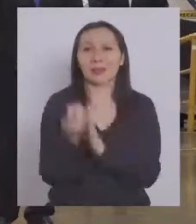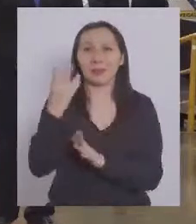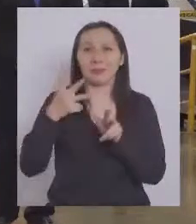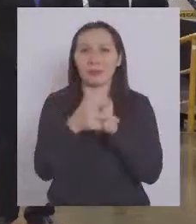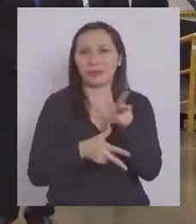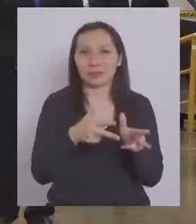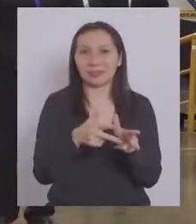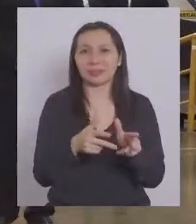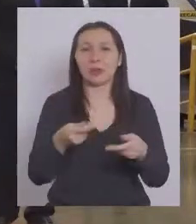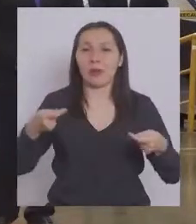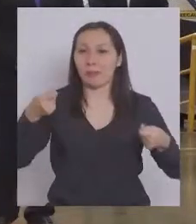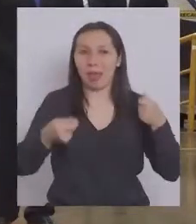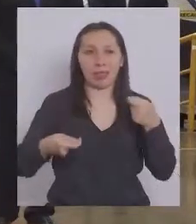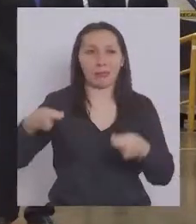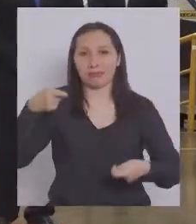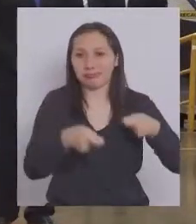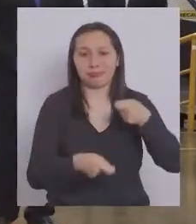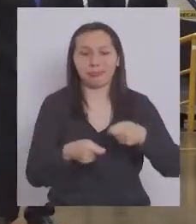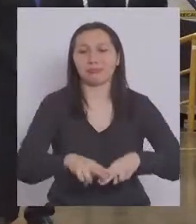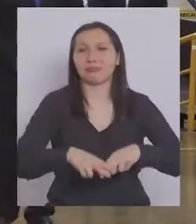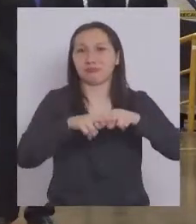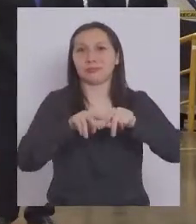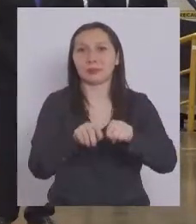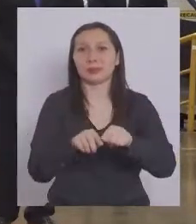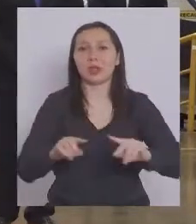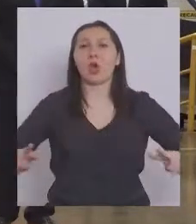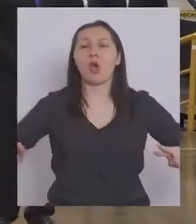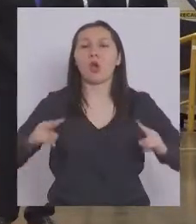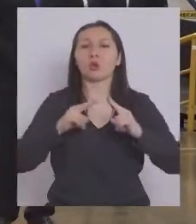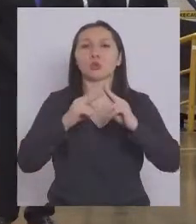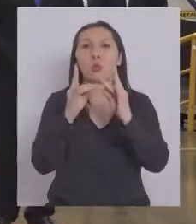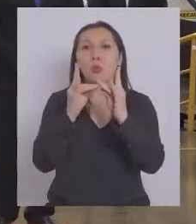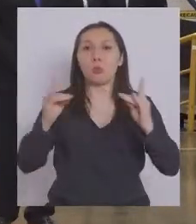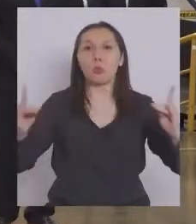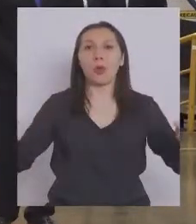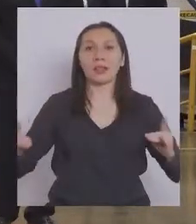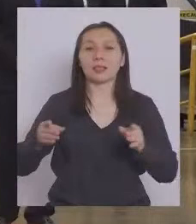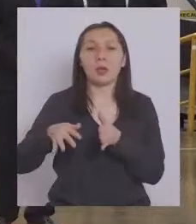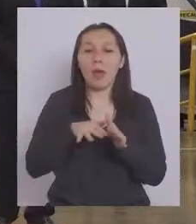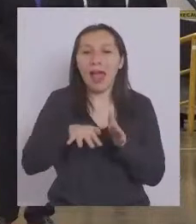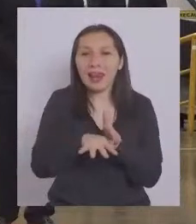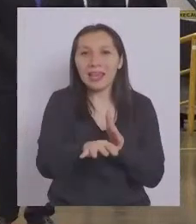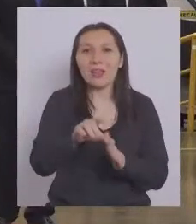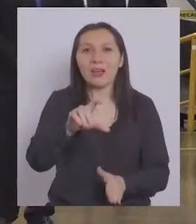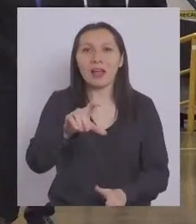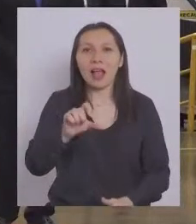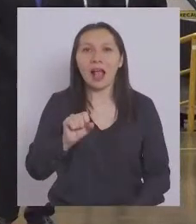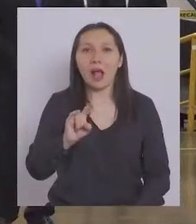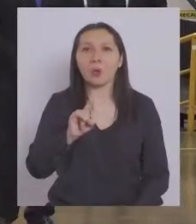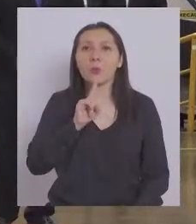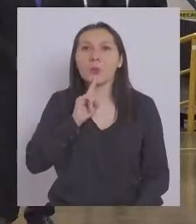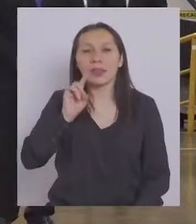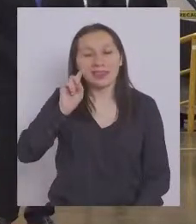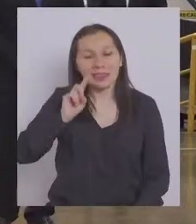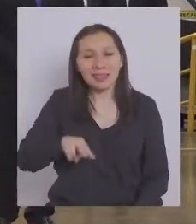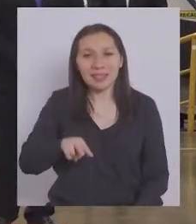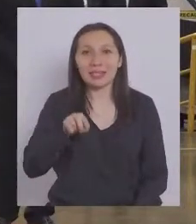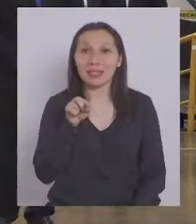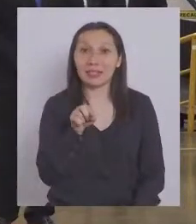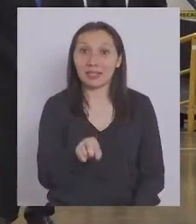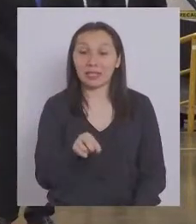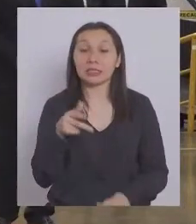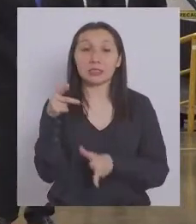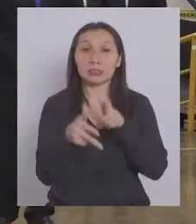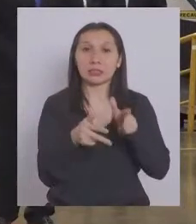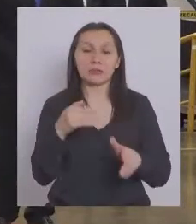grandes inversiones complementarias como la construcción del puente sobre el río Cautín. Y además, el tren va